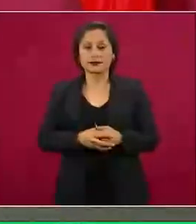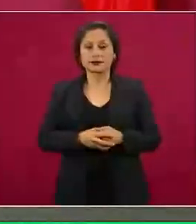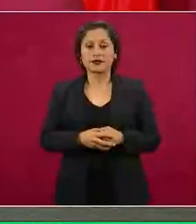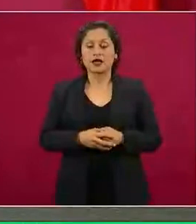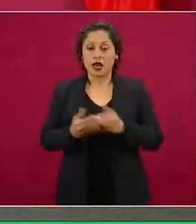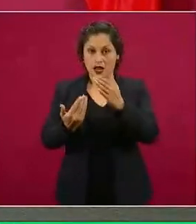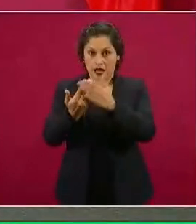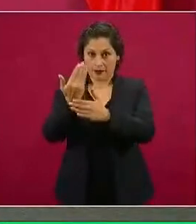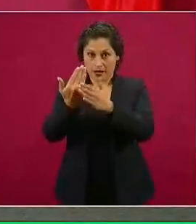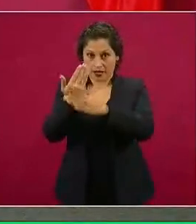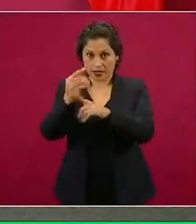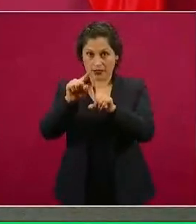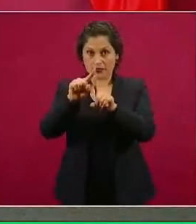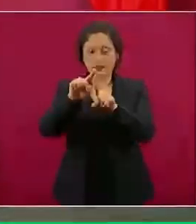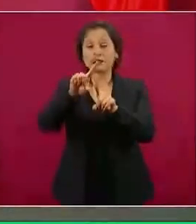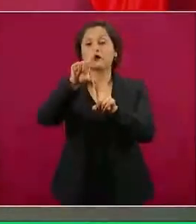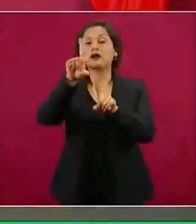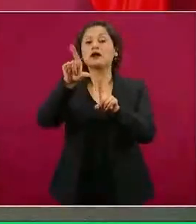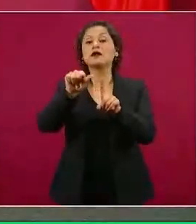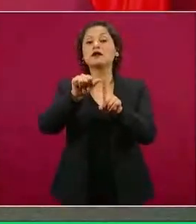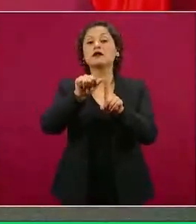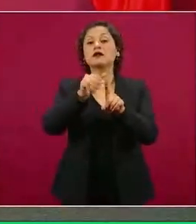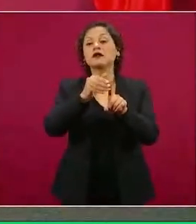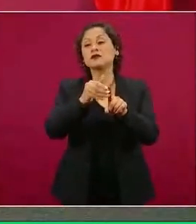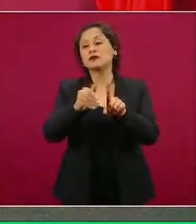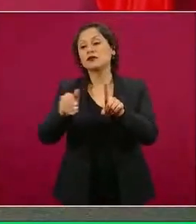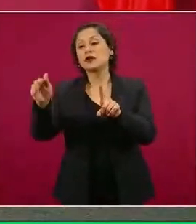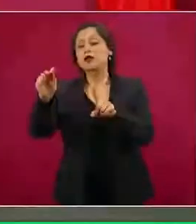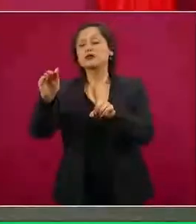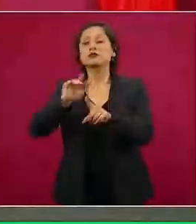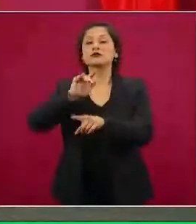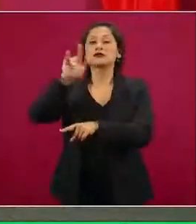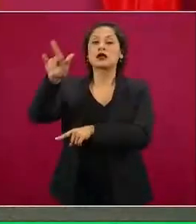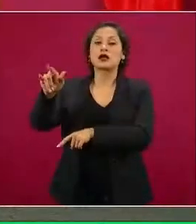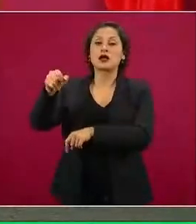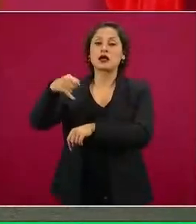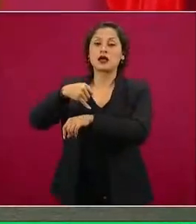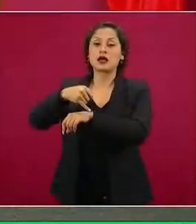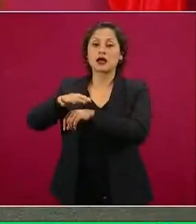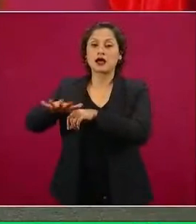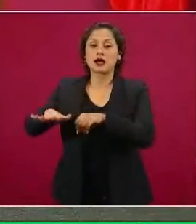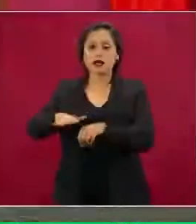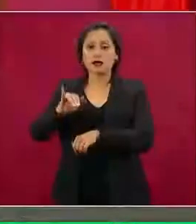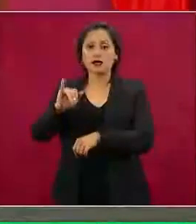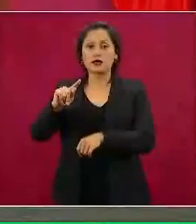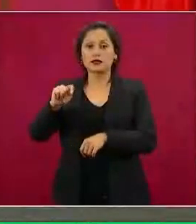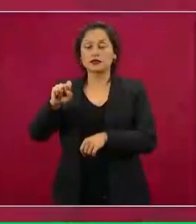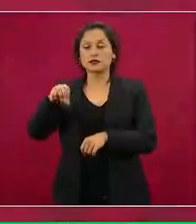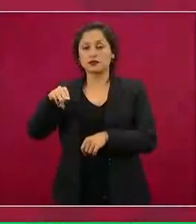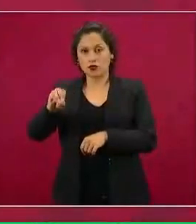y vamos a terminar en el Istmo y luego vamos a Chiapas,